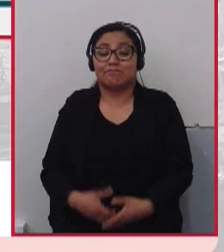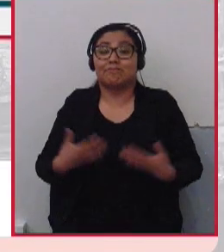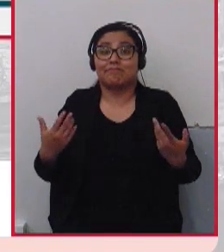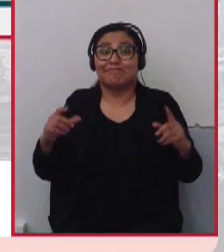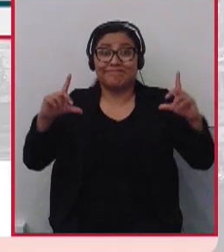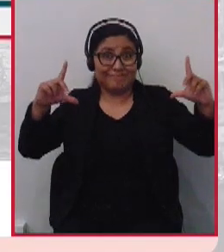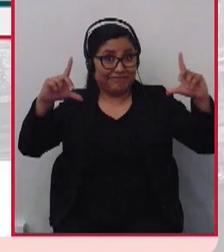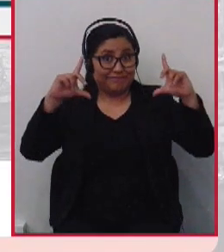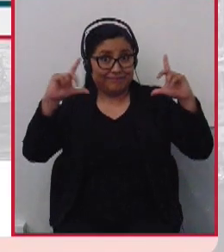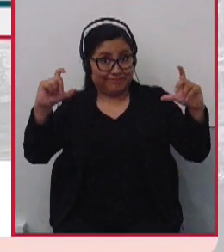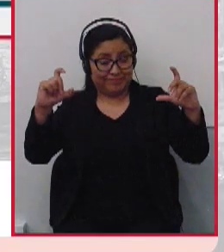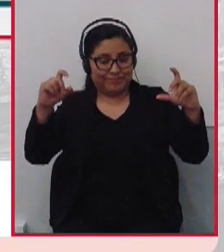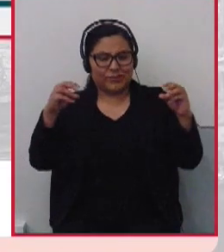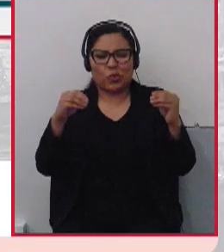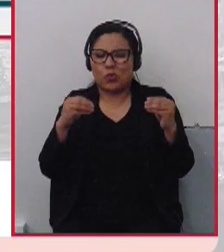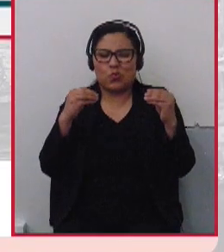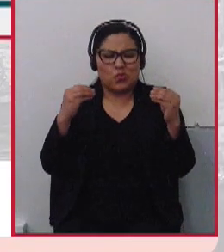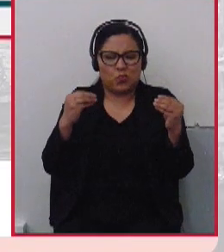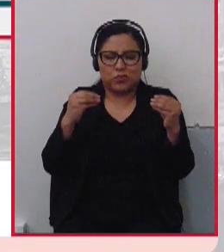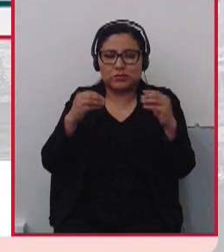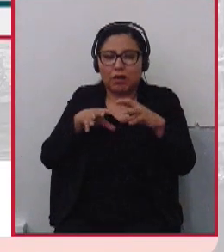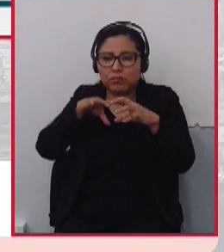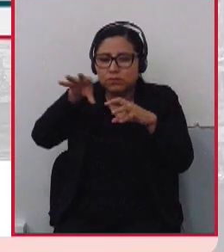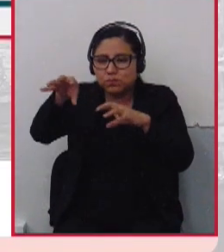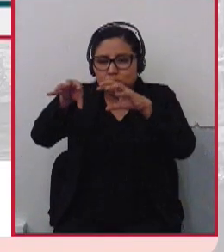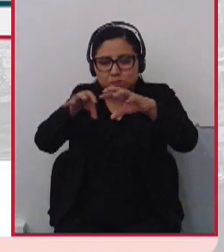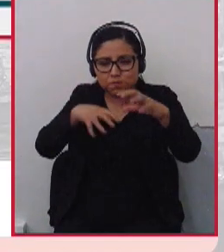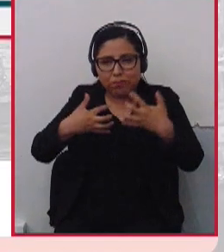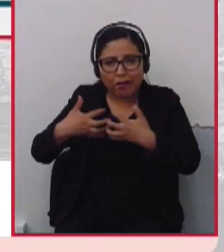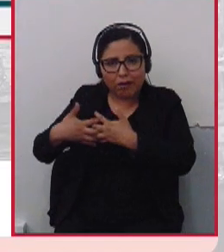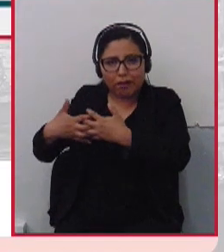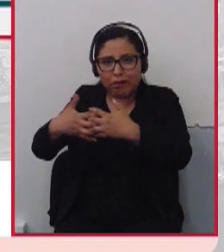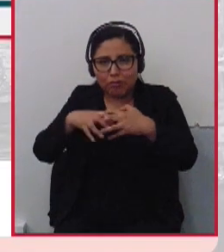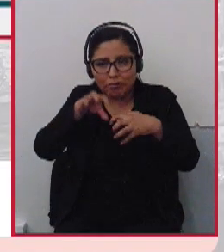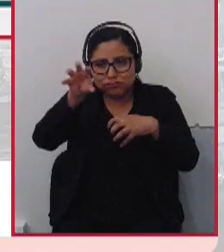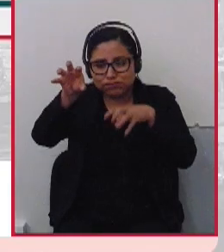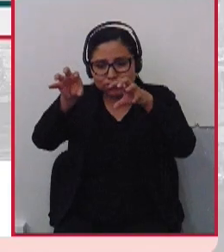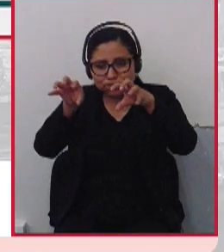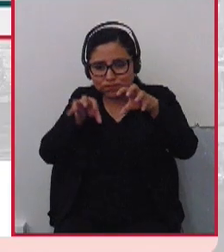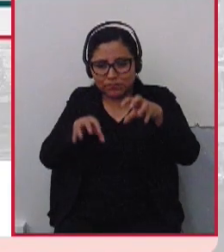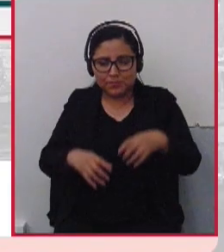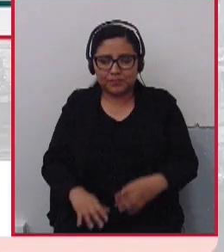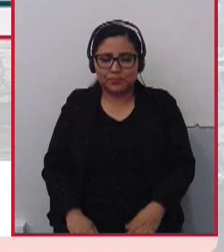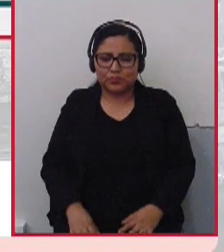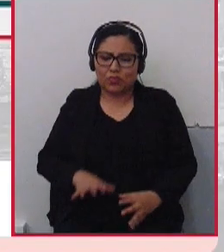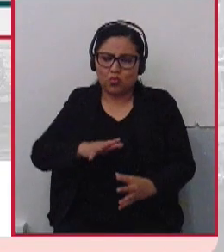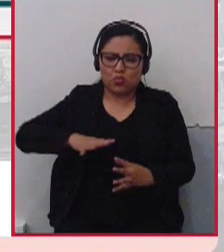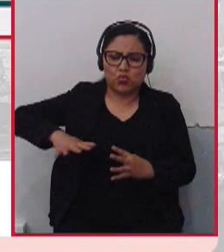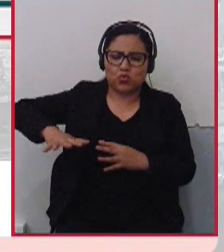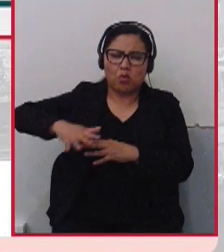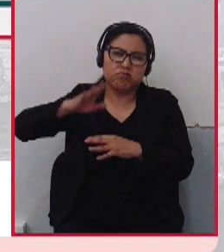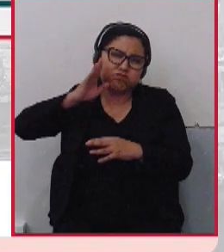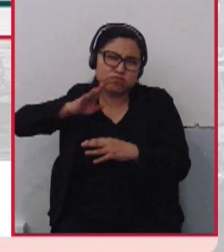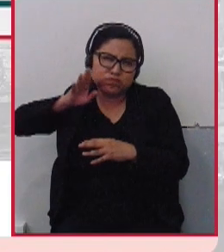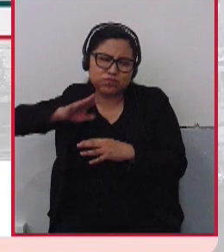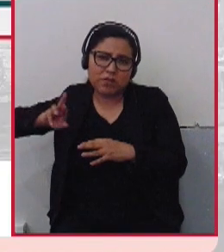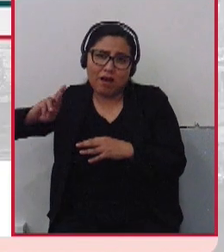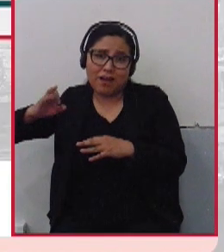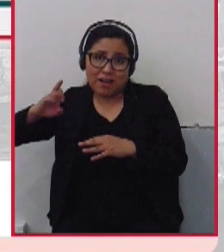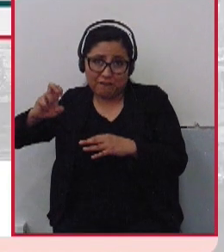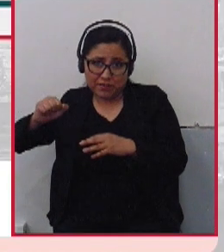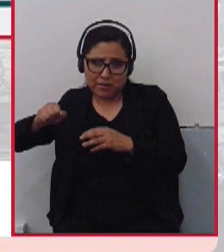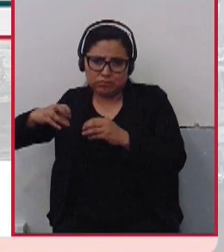fotografía de cómo están distribuidos nuestros equipos. Todo el relave Raffer es